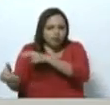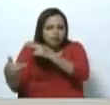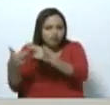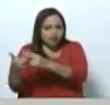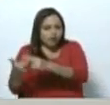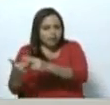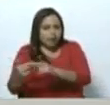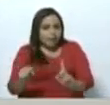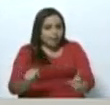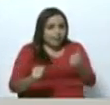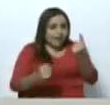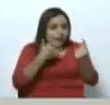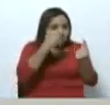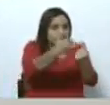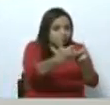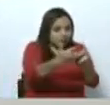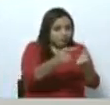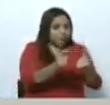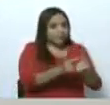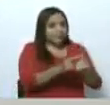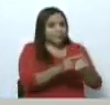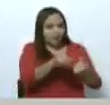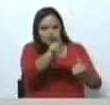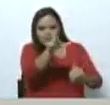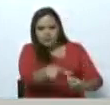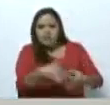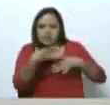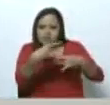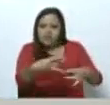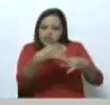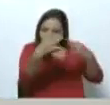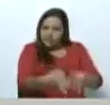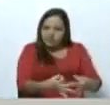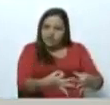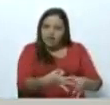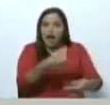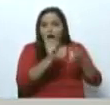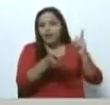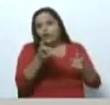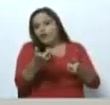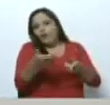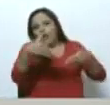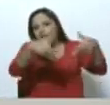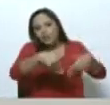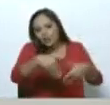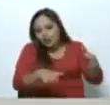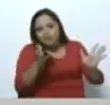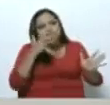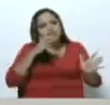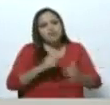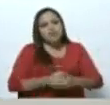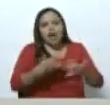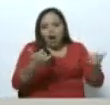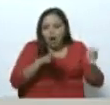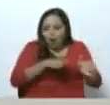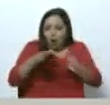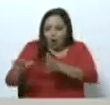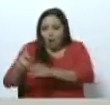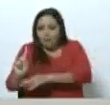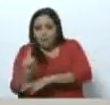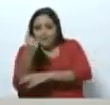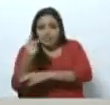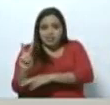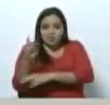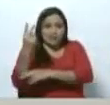la primera llamada tenía origen en alguien que estaba interesado por alguna razón electoral. Ahora resulta que la primera, la segunda,